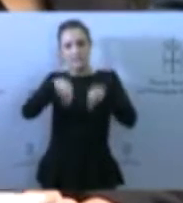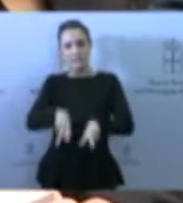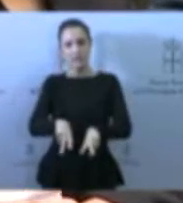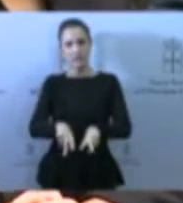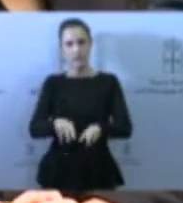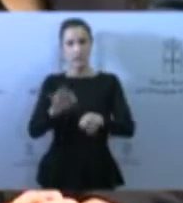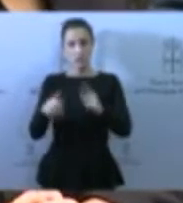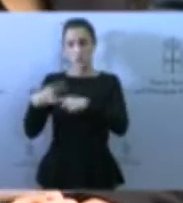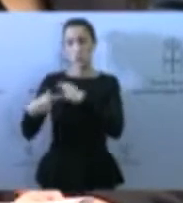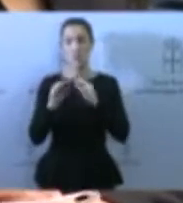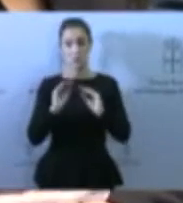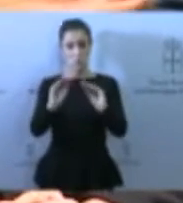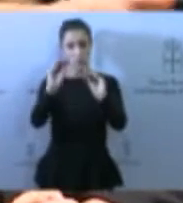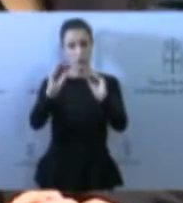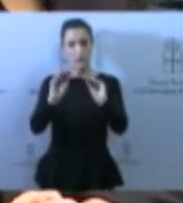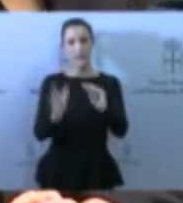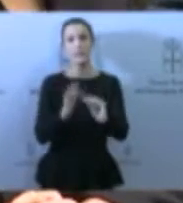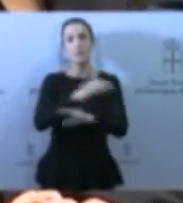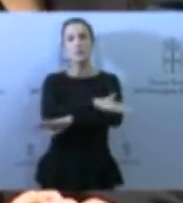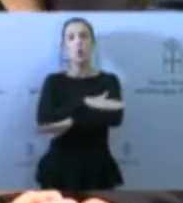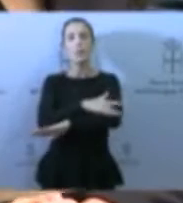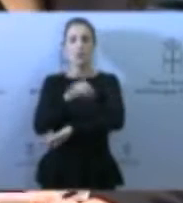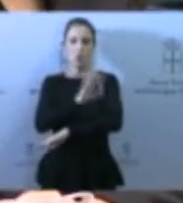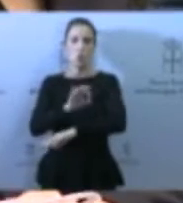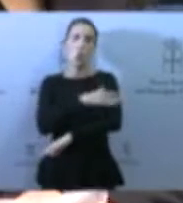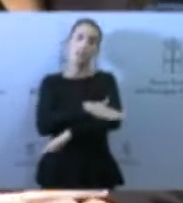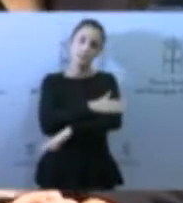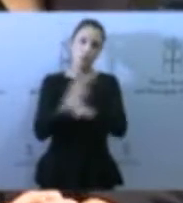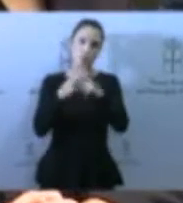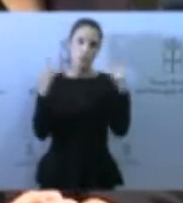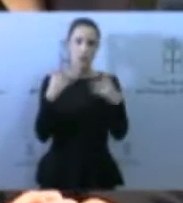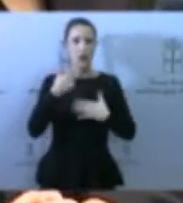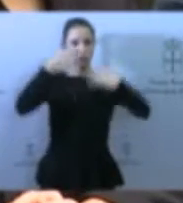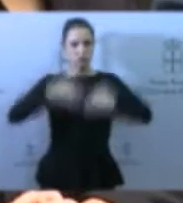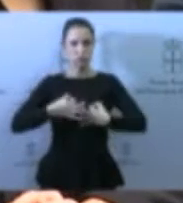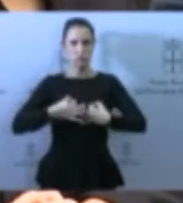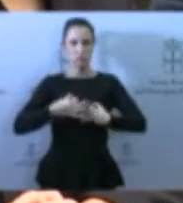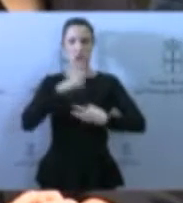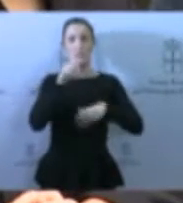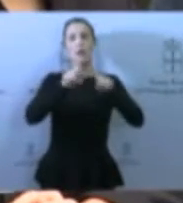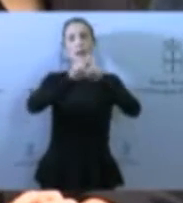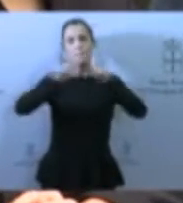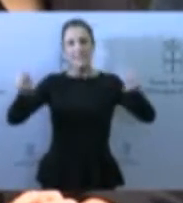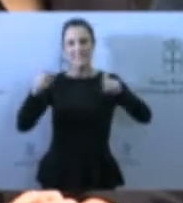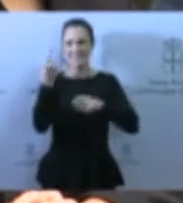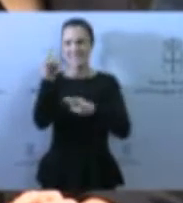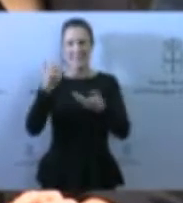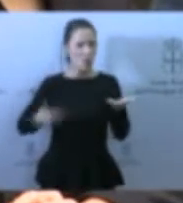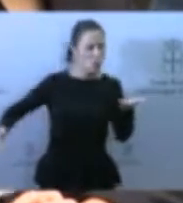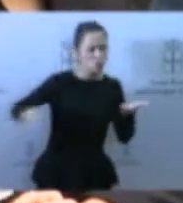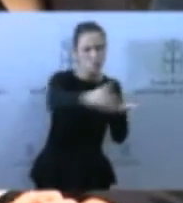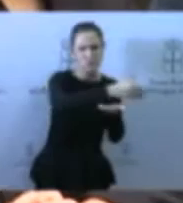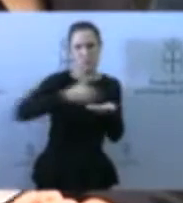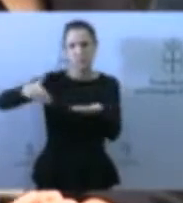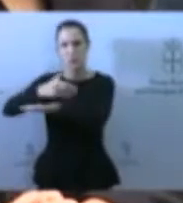los afectados. Los gobiernos, las autoridades públicas han de ser firmes con unas empresas que obtienen enormes beneficios por suministro de un